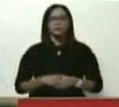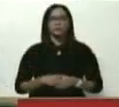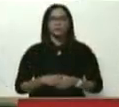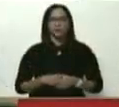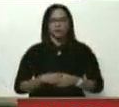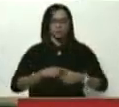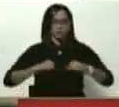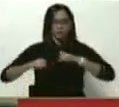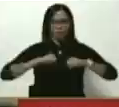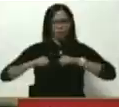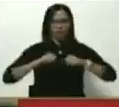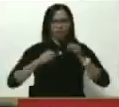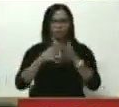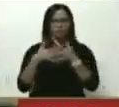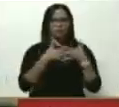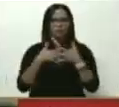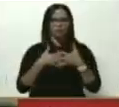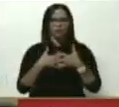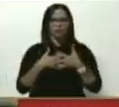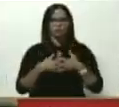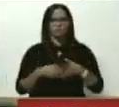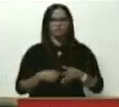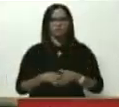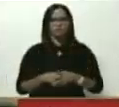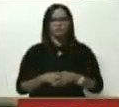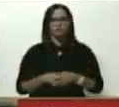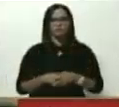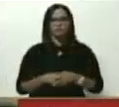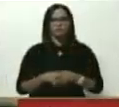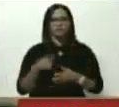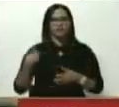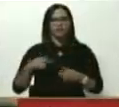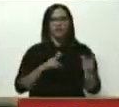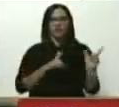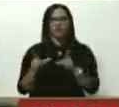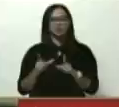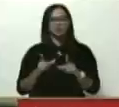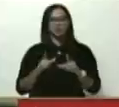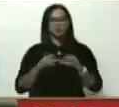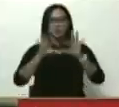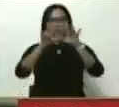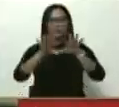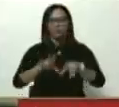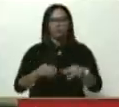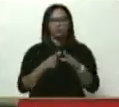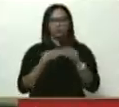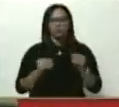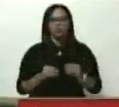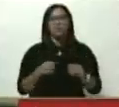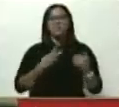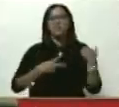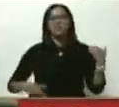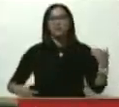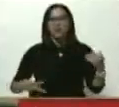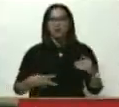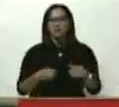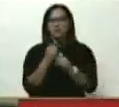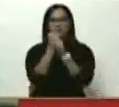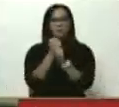Promovido por Estados Unidos. Tenían listo el comunicado y todo. Y la vicepresidenta de turno esperando.